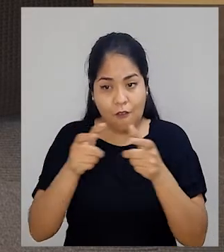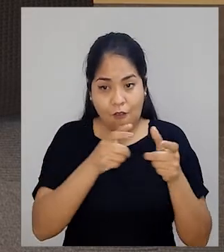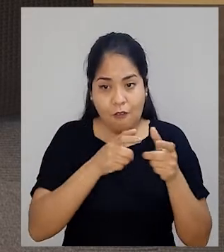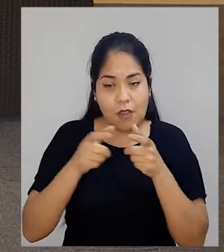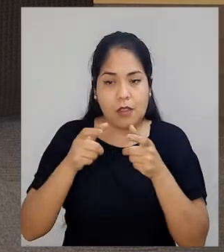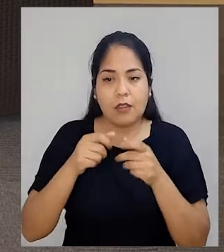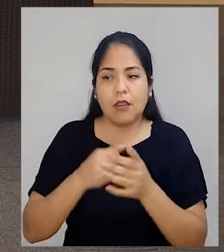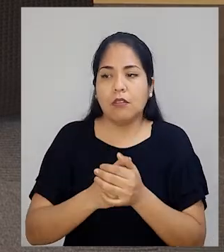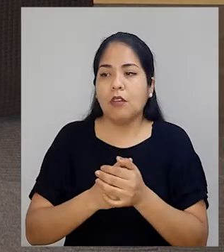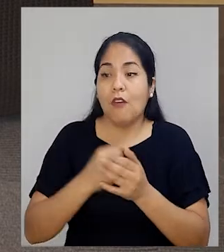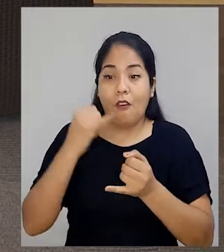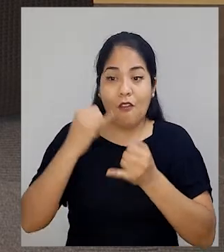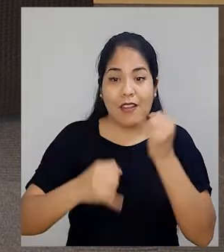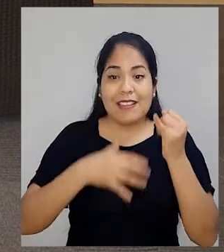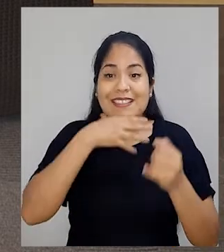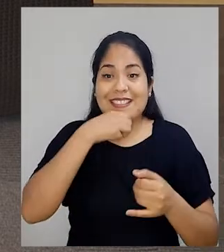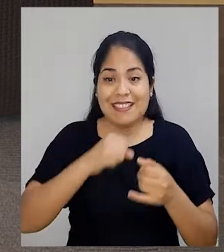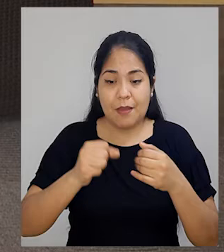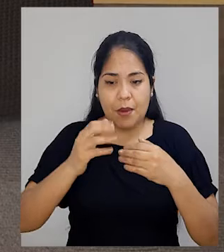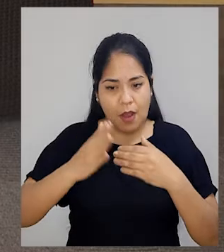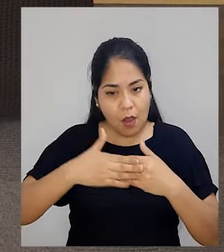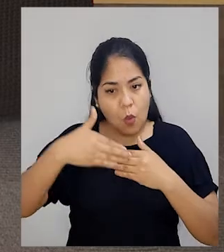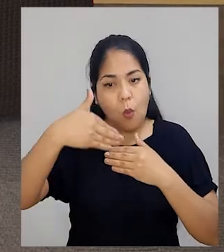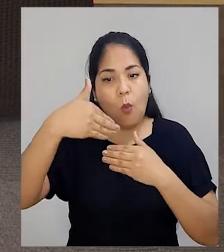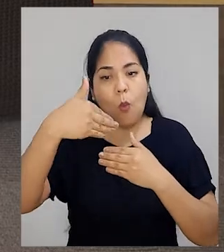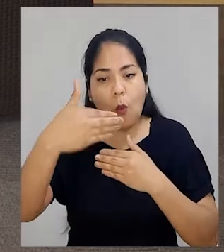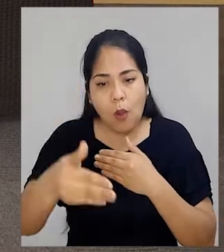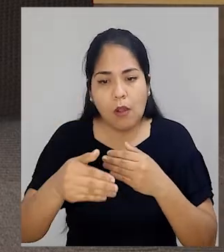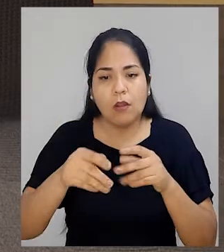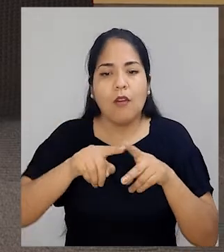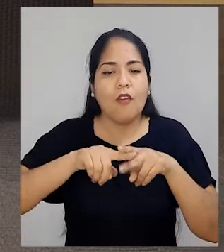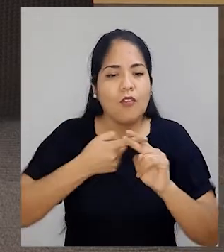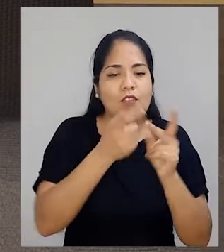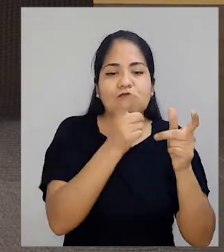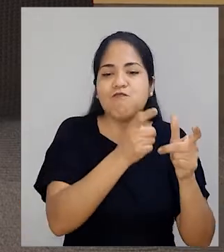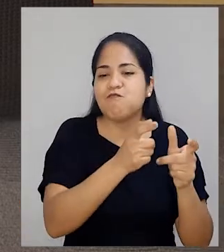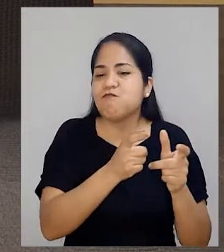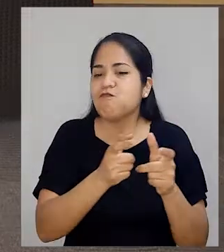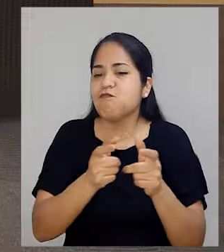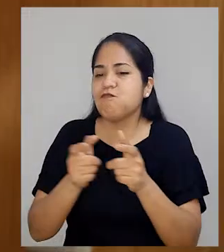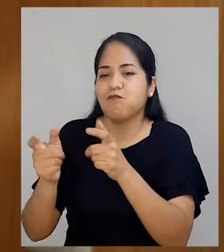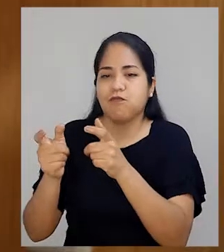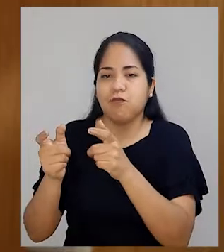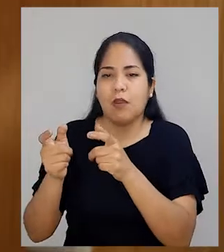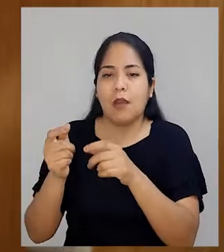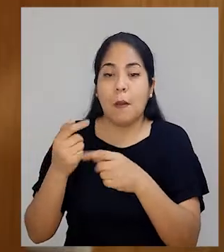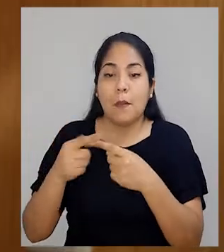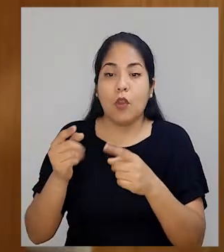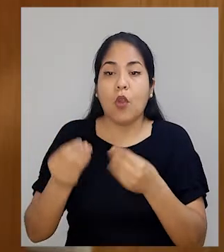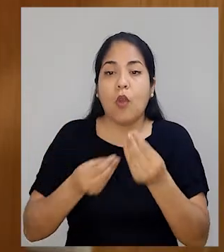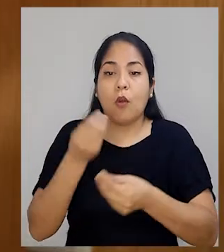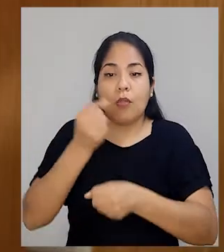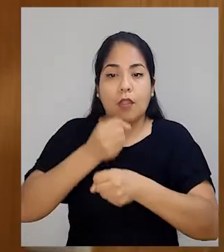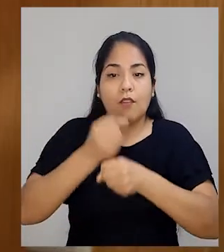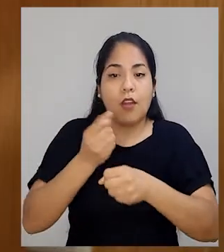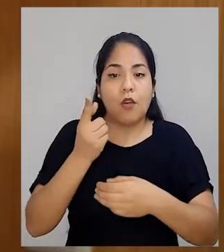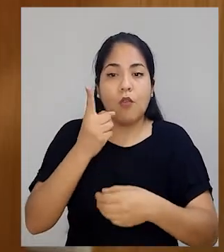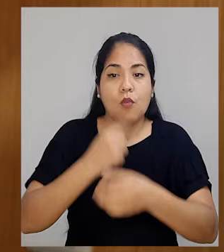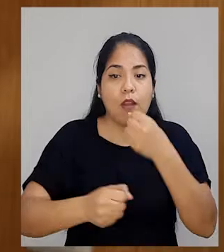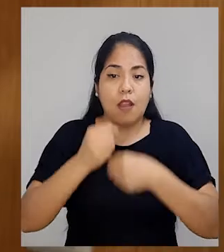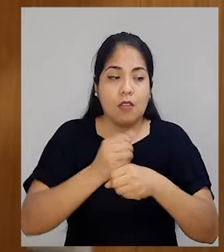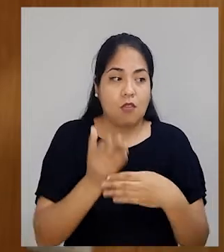rol de fiscalización, fiscalizamos el año siguiente respecto del cumplimiento de la cuota en el año